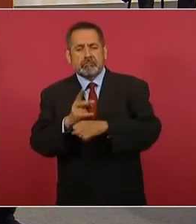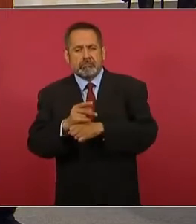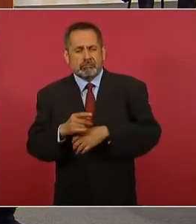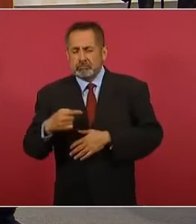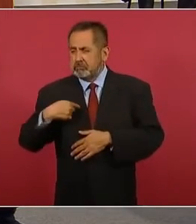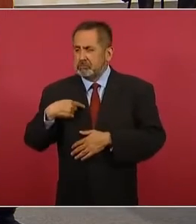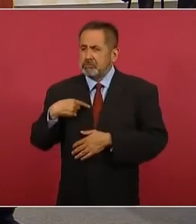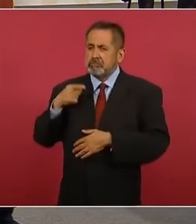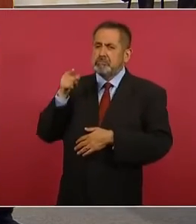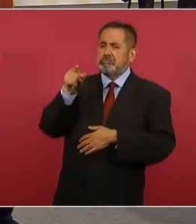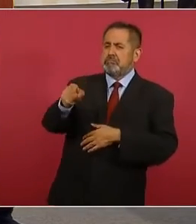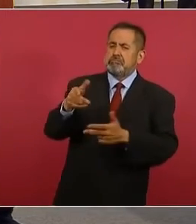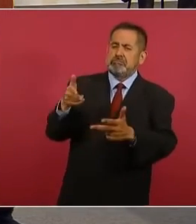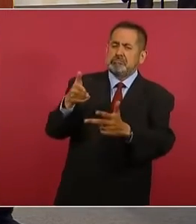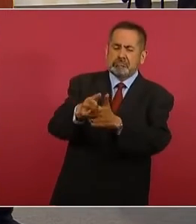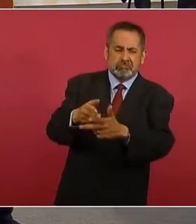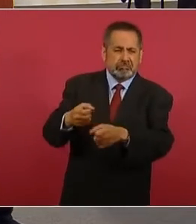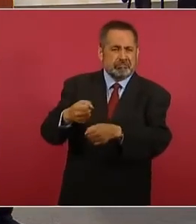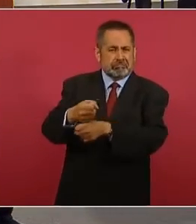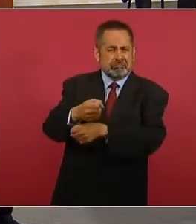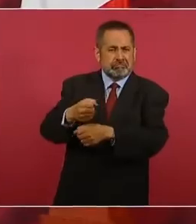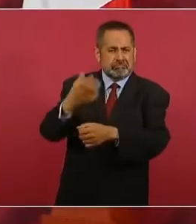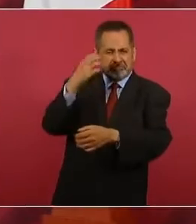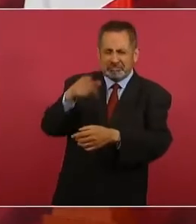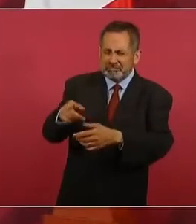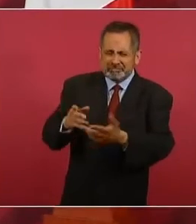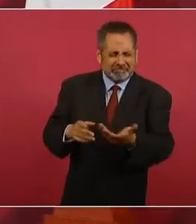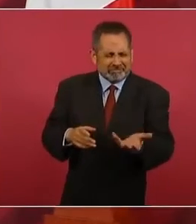matones, torturadores, censores, represores